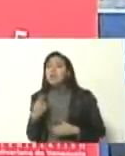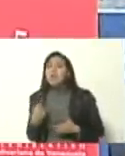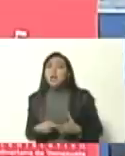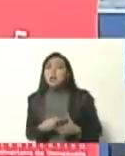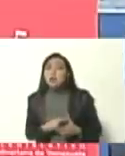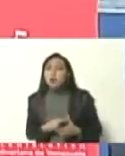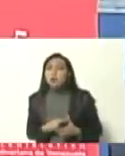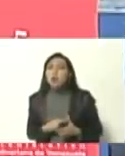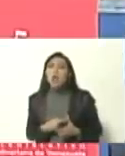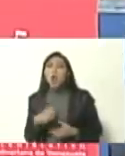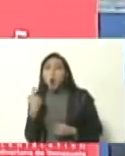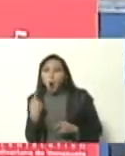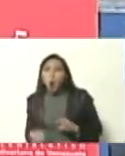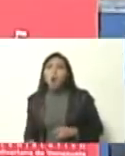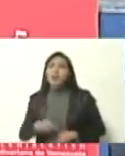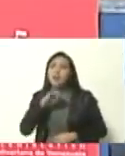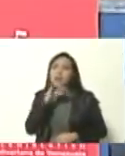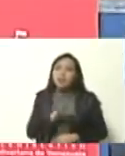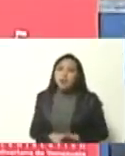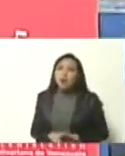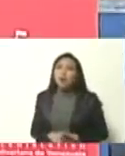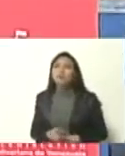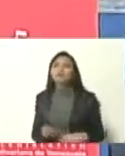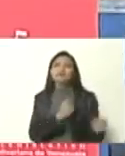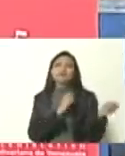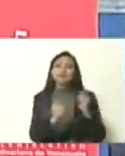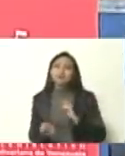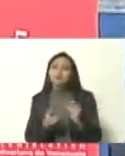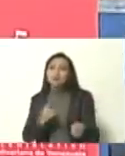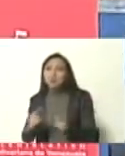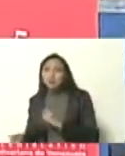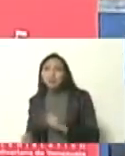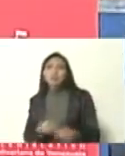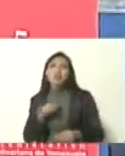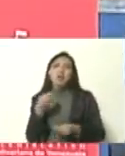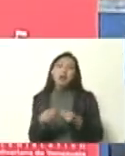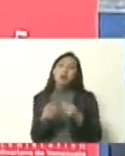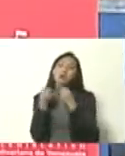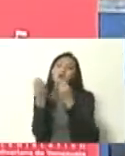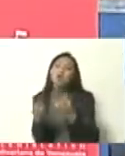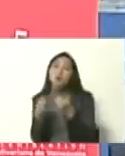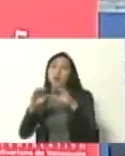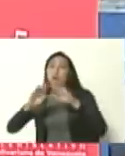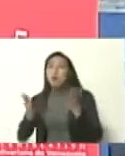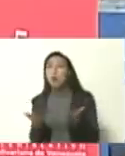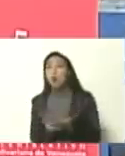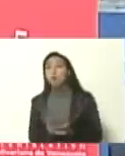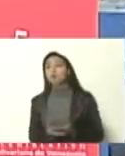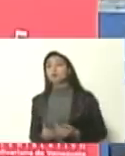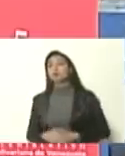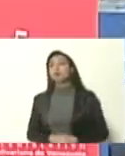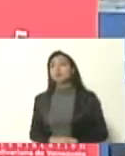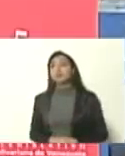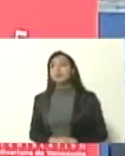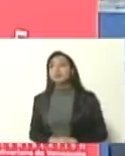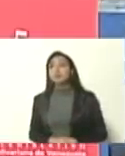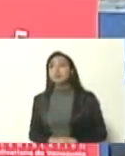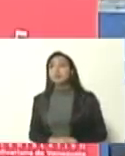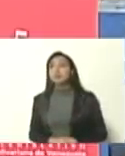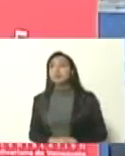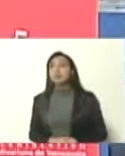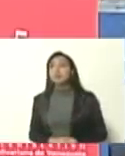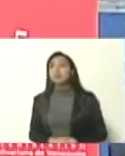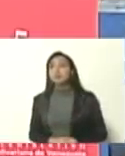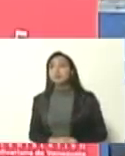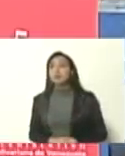sería otra la historia que los medios de comunicación estarían contando al mundo entero. Hubieran reflejado